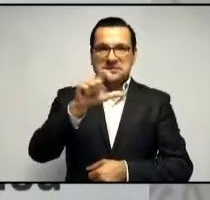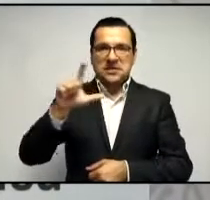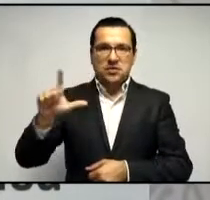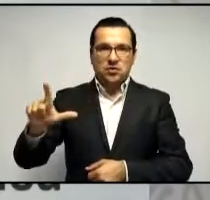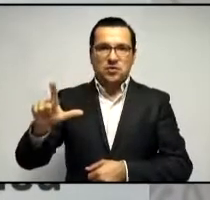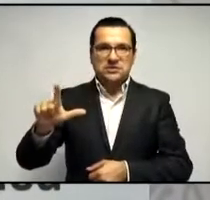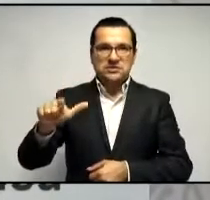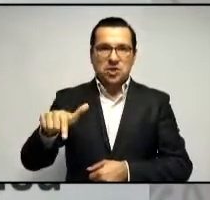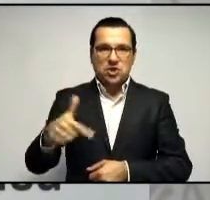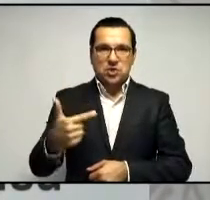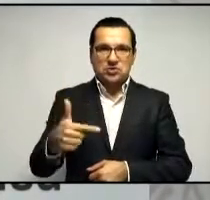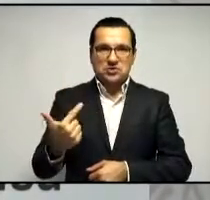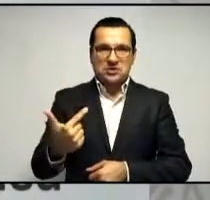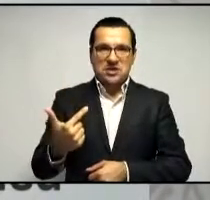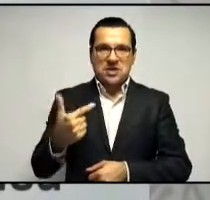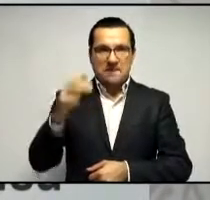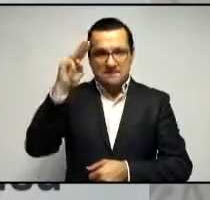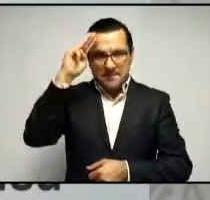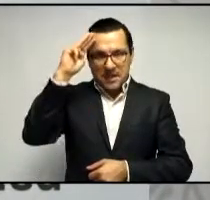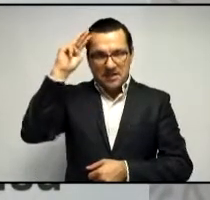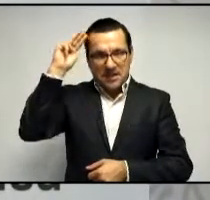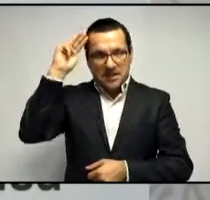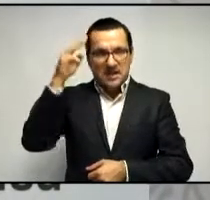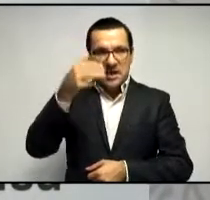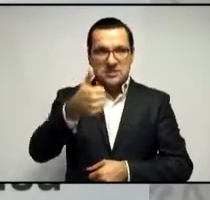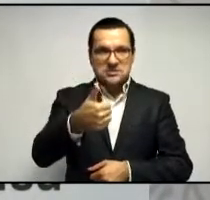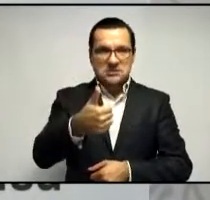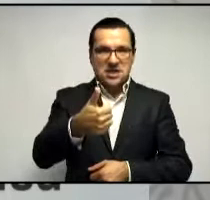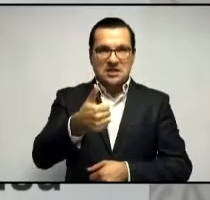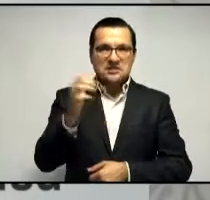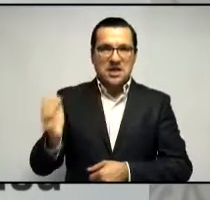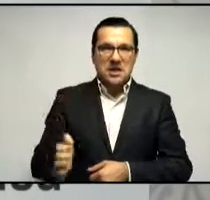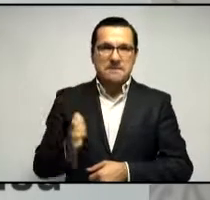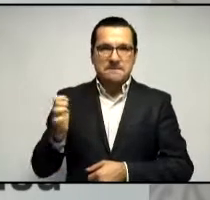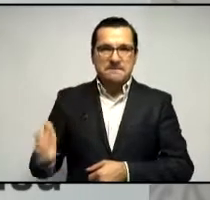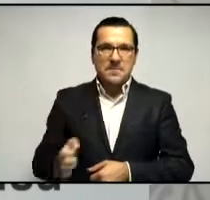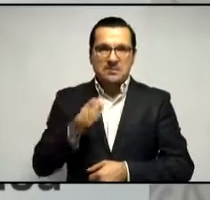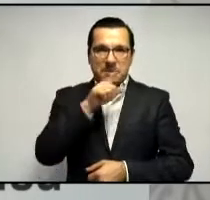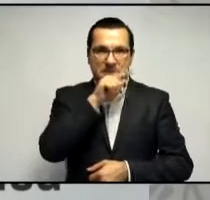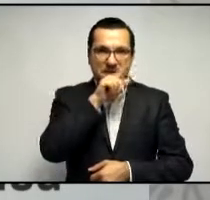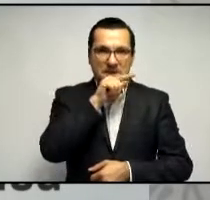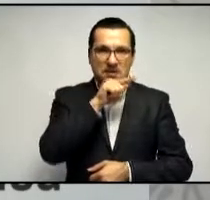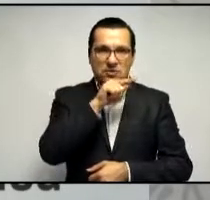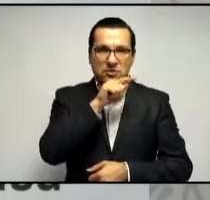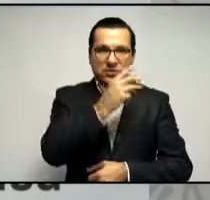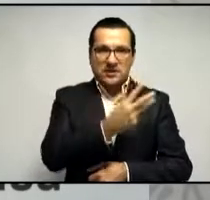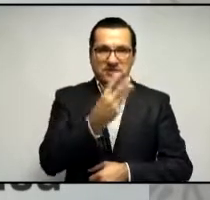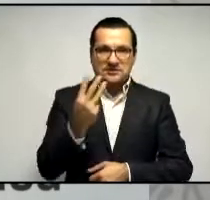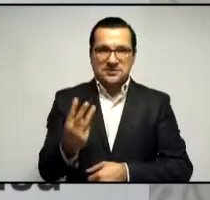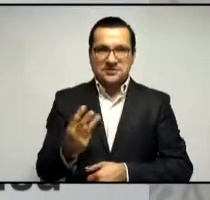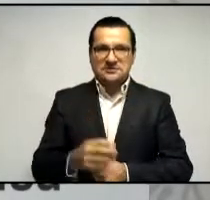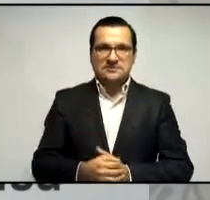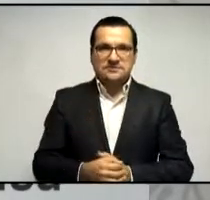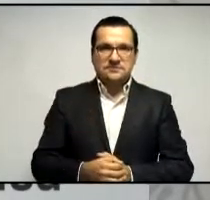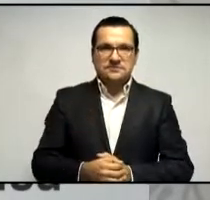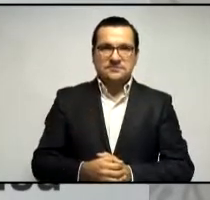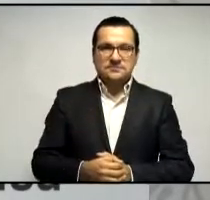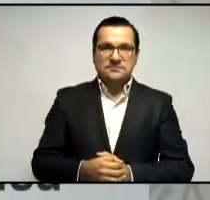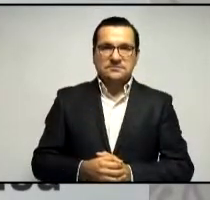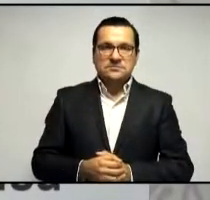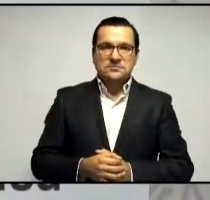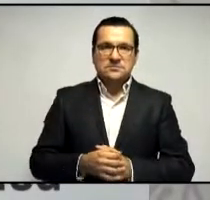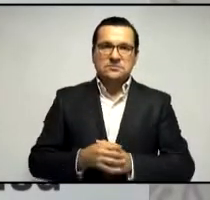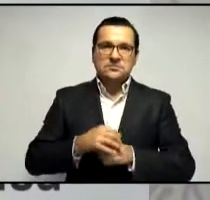12 magdalena 6 empalme y pitiquito 3 cada uno plutarco